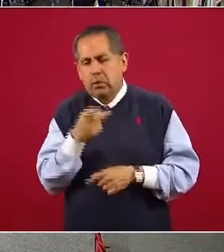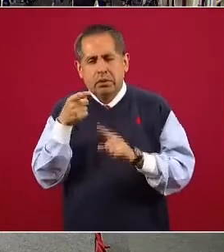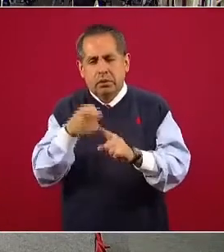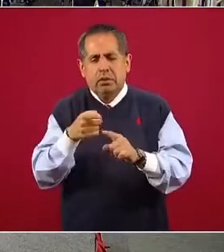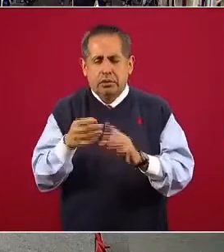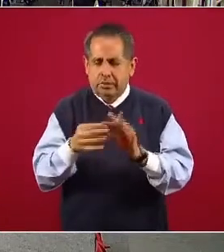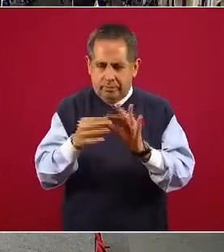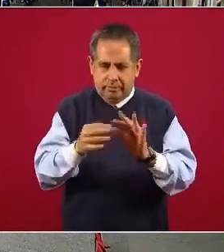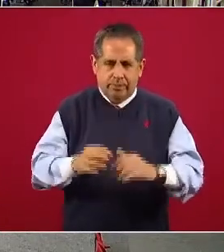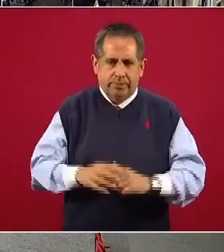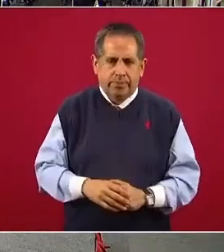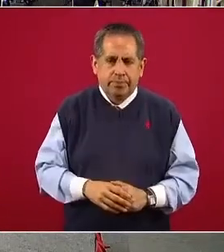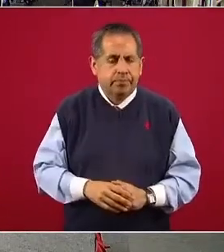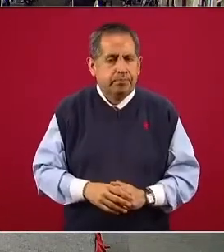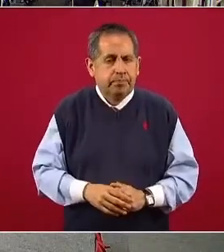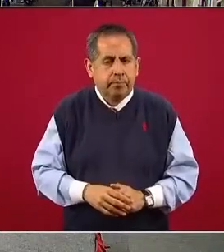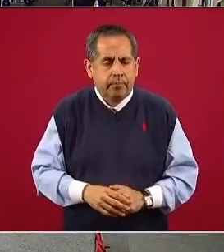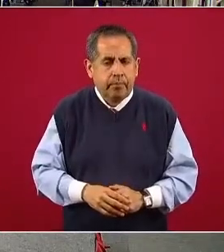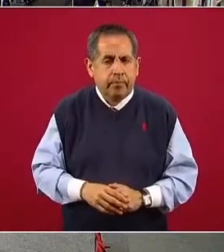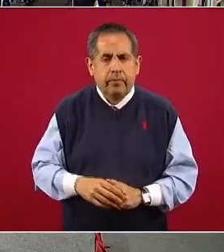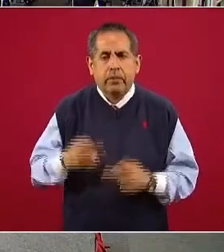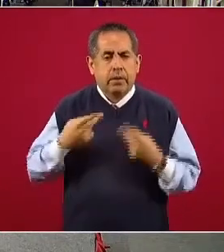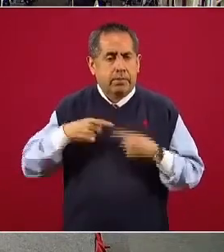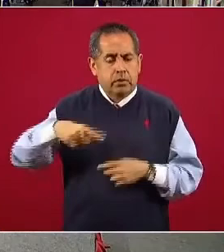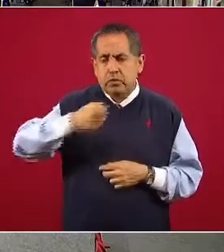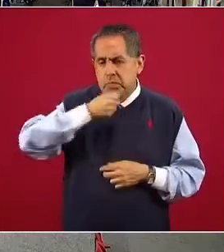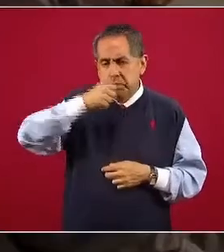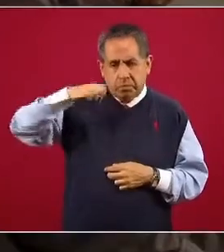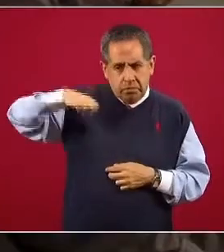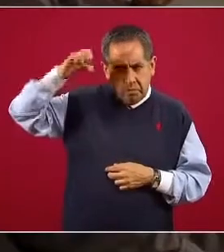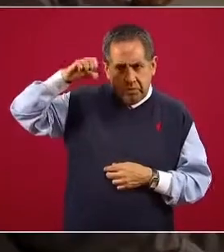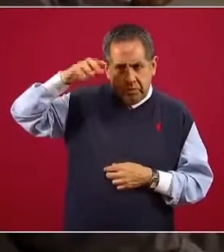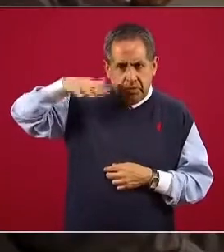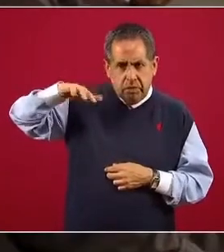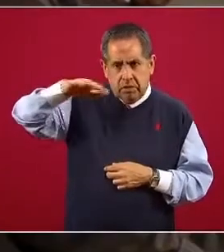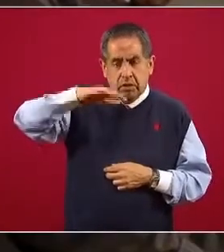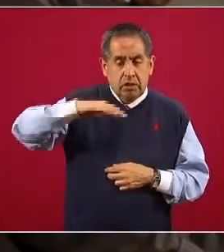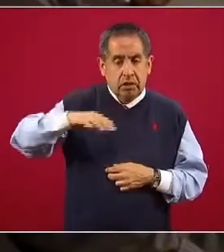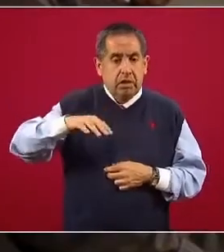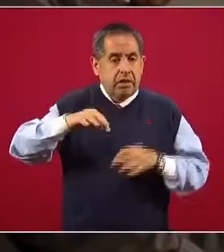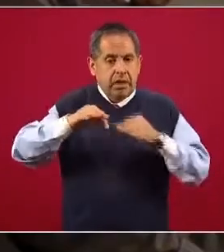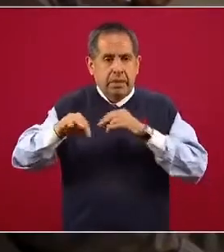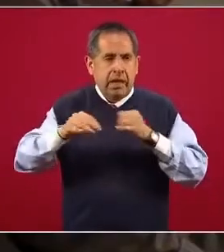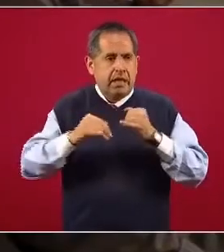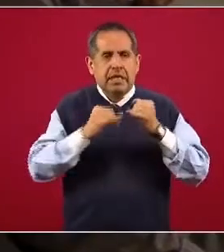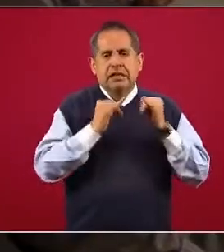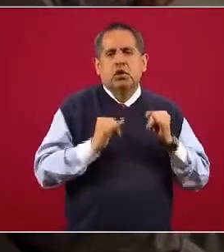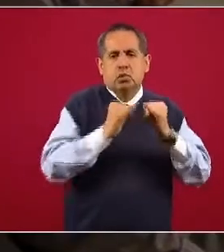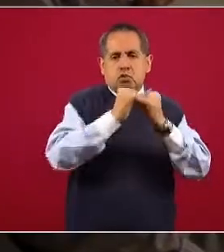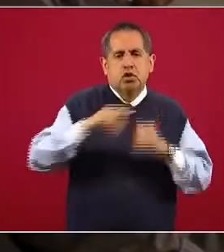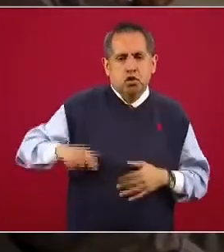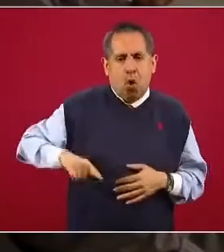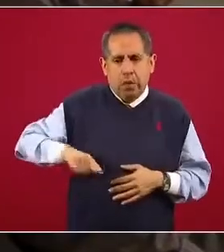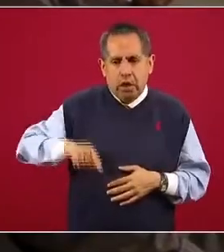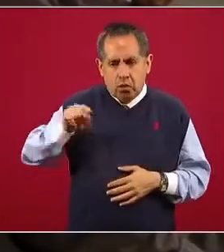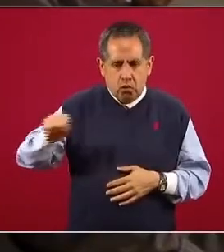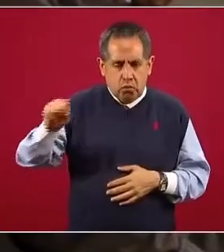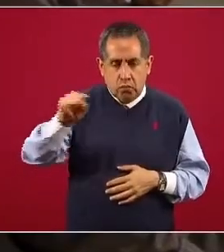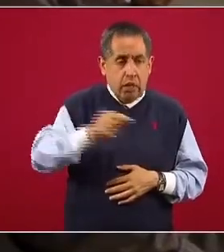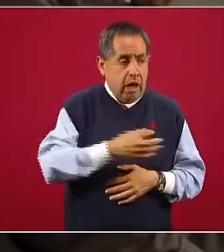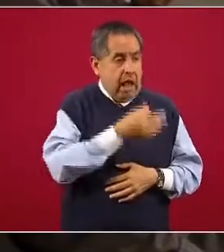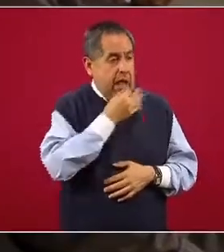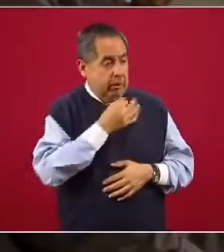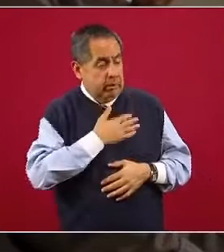de lo siguiente. Hay personas adultas mayores que trabajan en dependencias públicas, las cuales nos